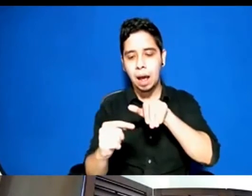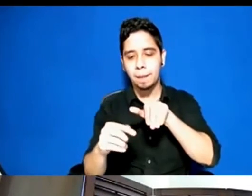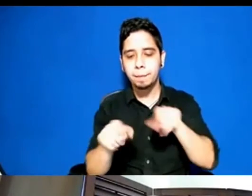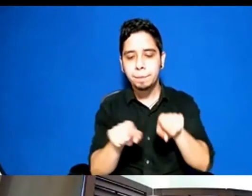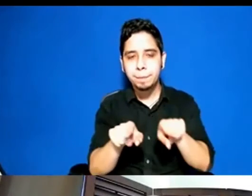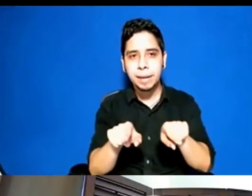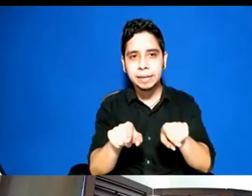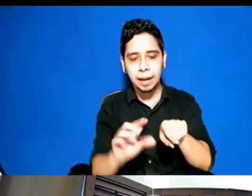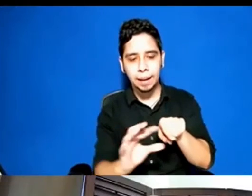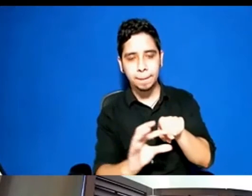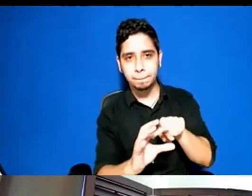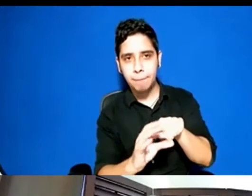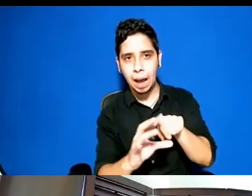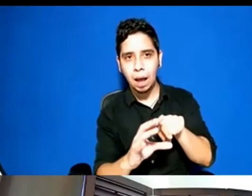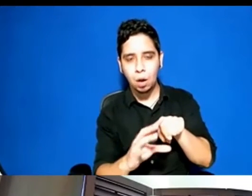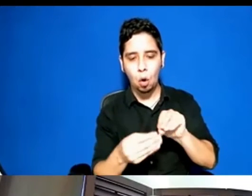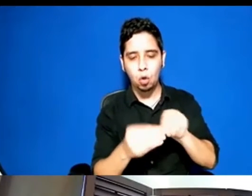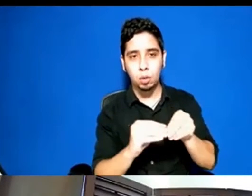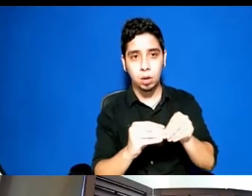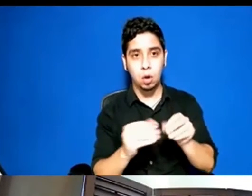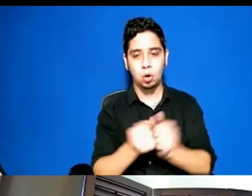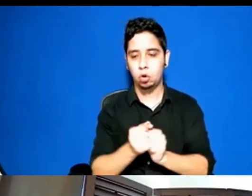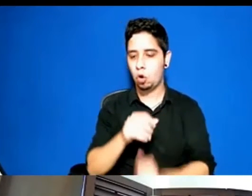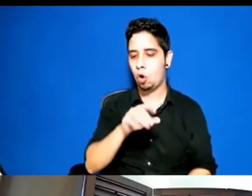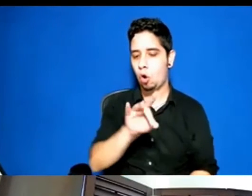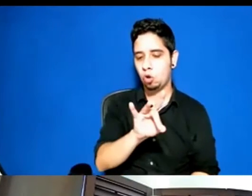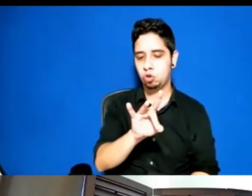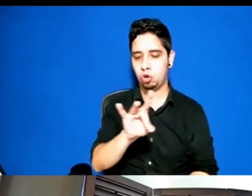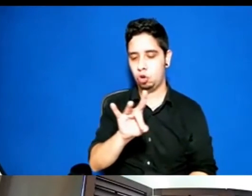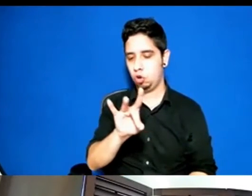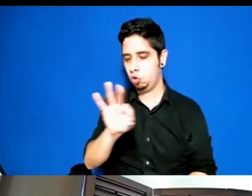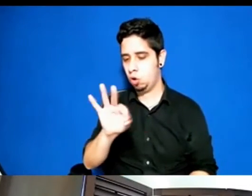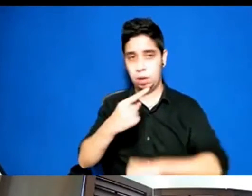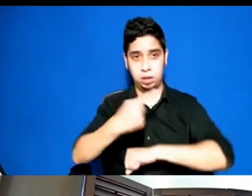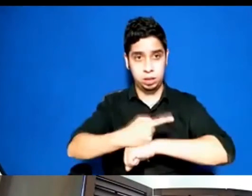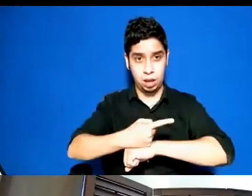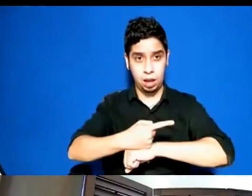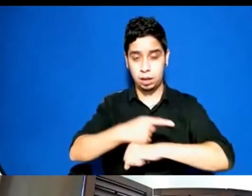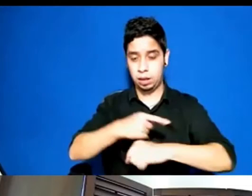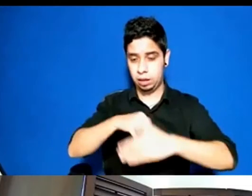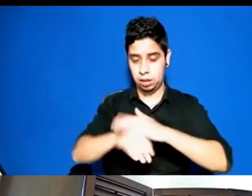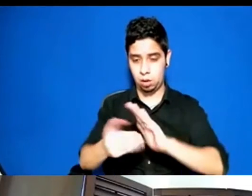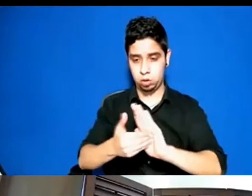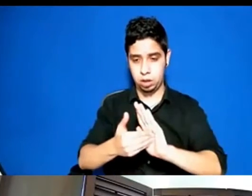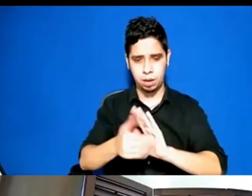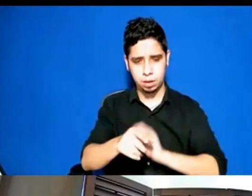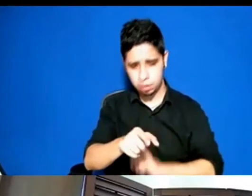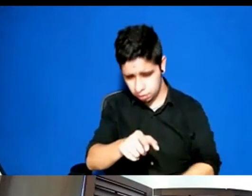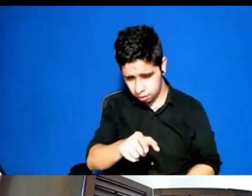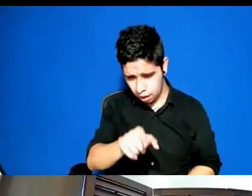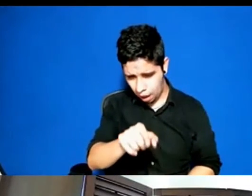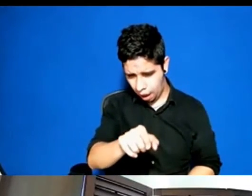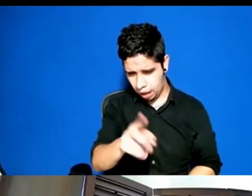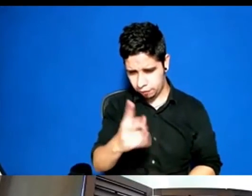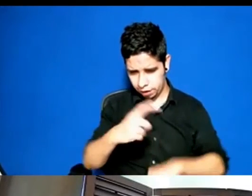ya sabemos que como a las 8, 9 días, si entra una tinglar, estamos ahí. Ya podemos decir, esta es la